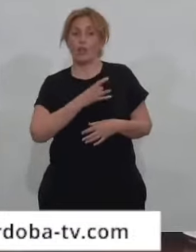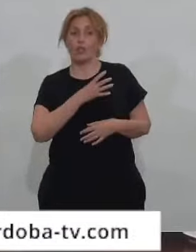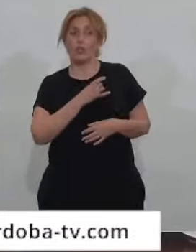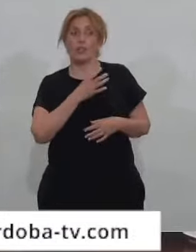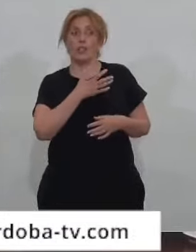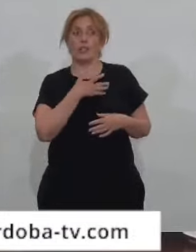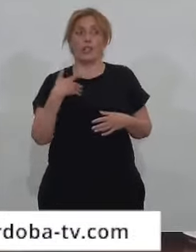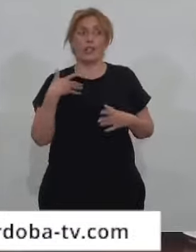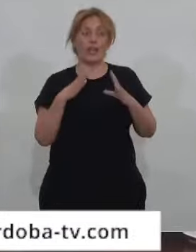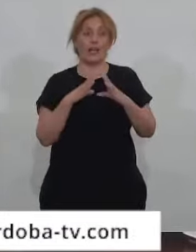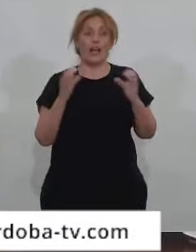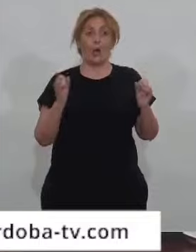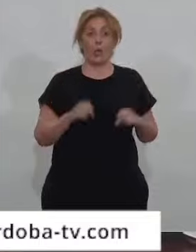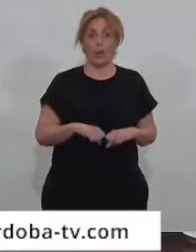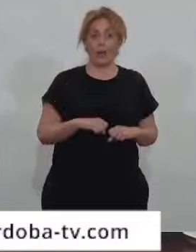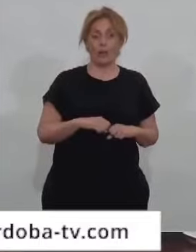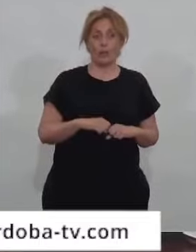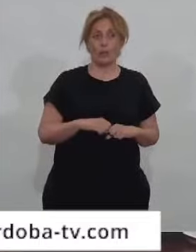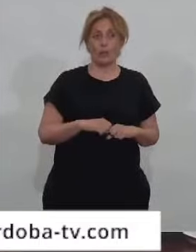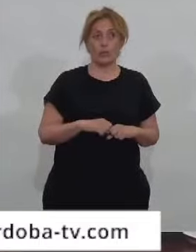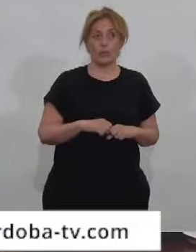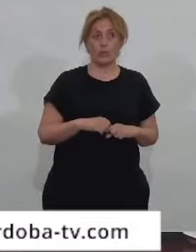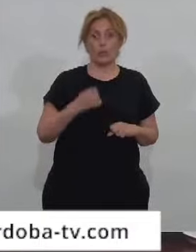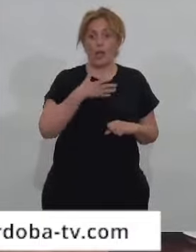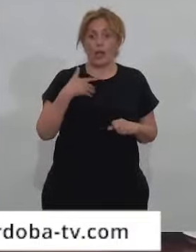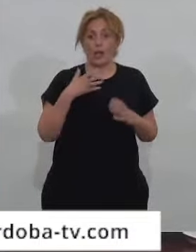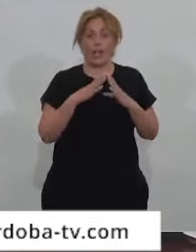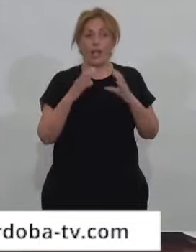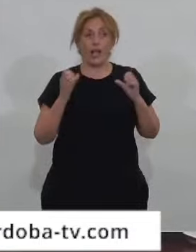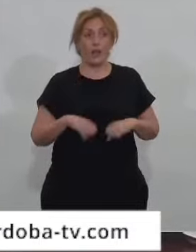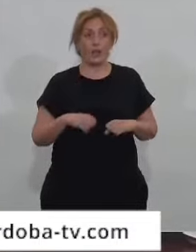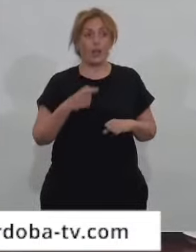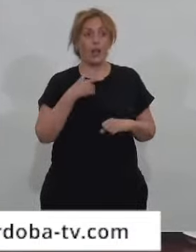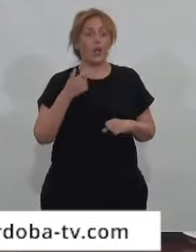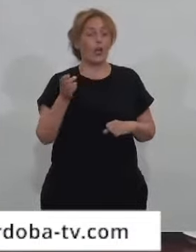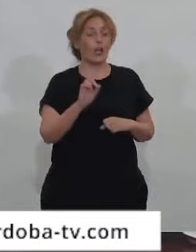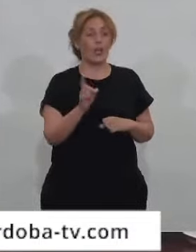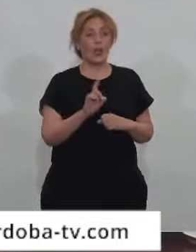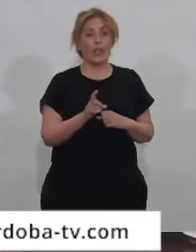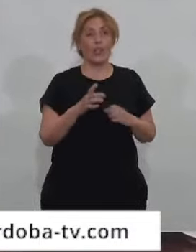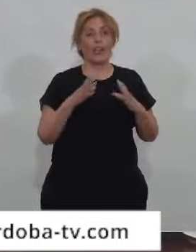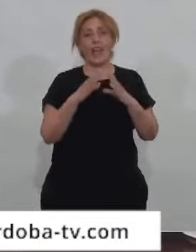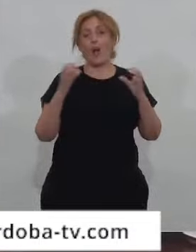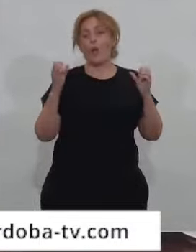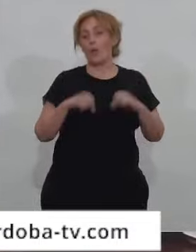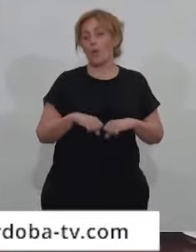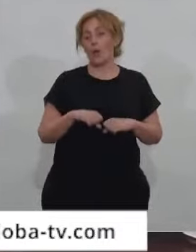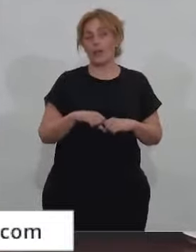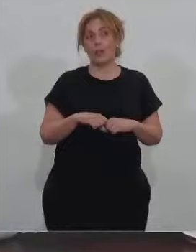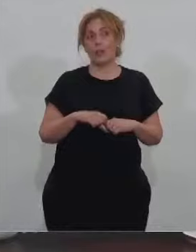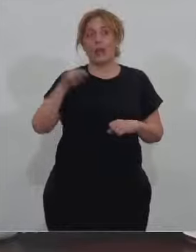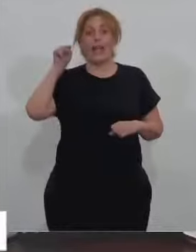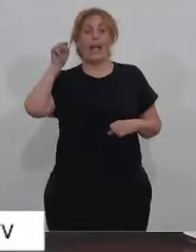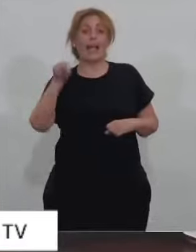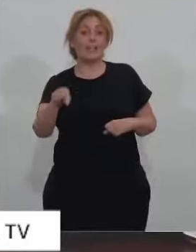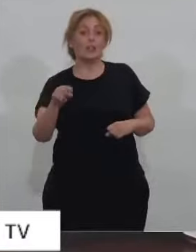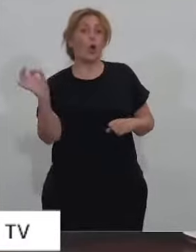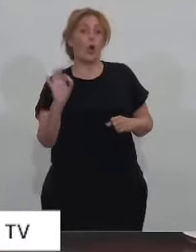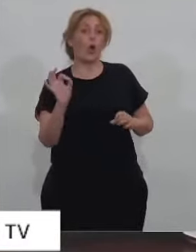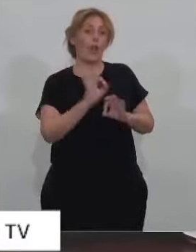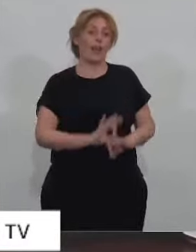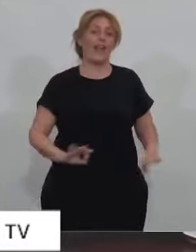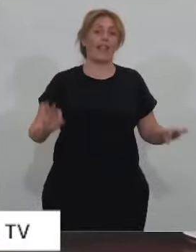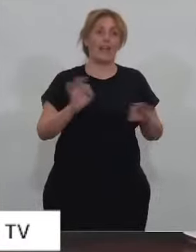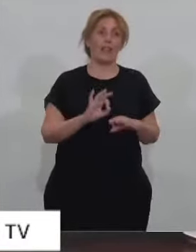que quieren llegar a acuerdos. Lo que no quieren llegar es a acuerdos a o esto o nada, que es lo que usted ha hecho. Ponerle un